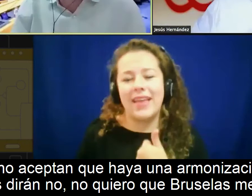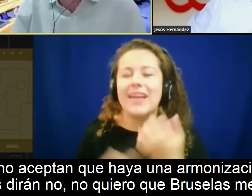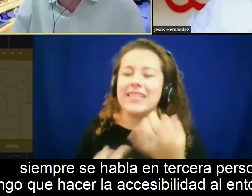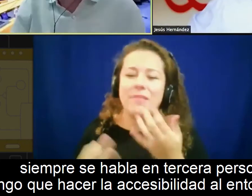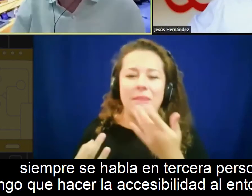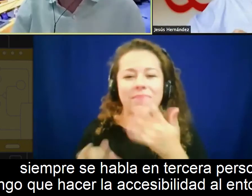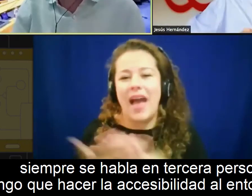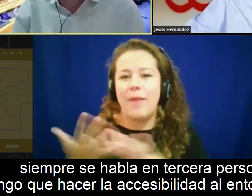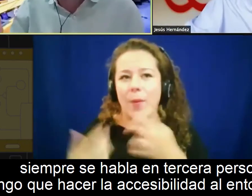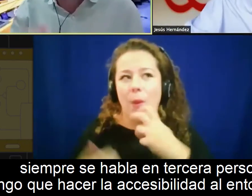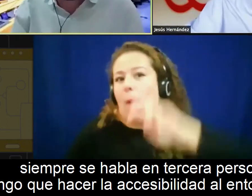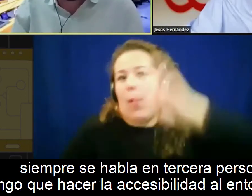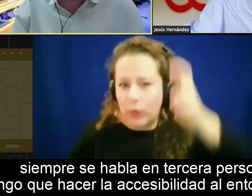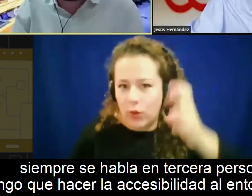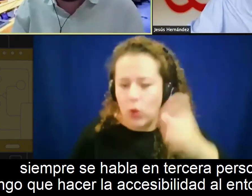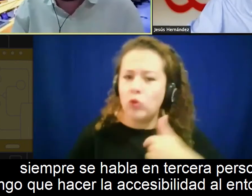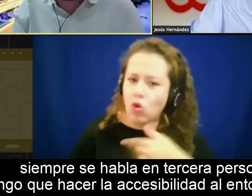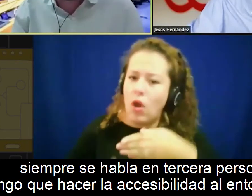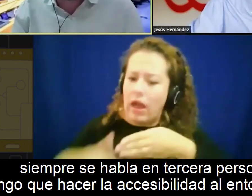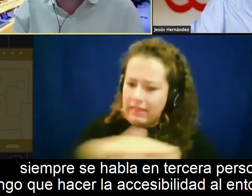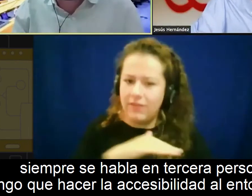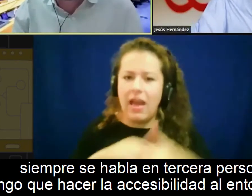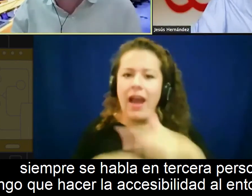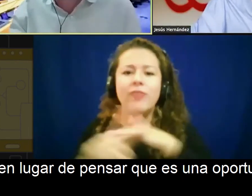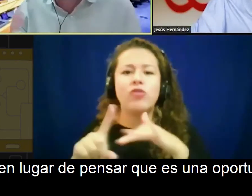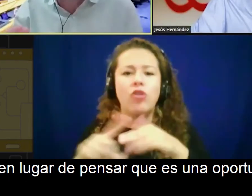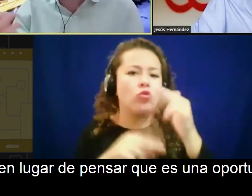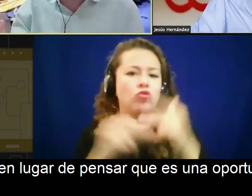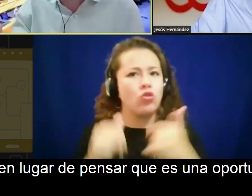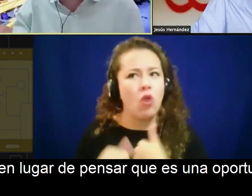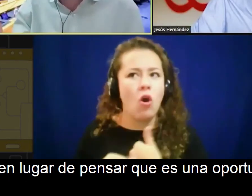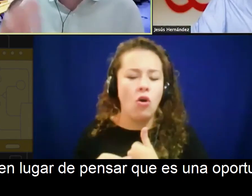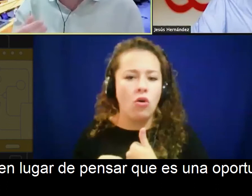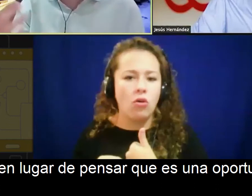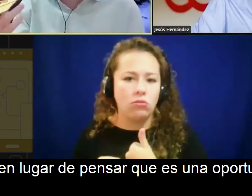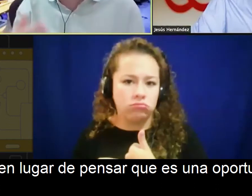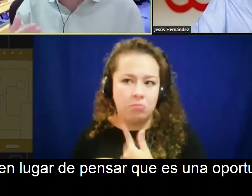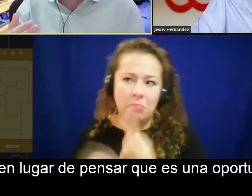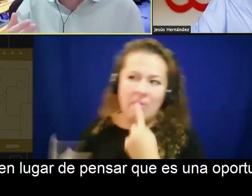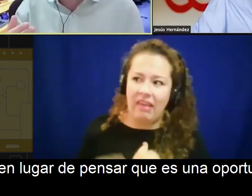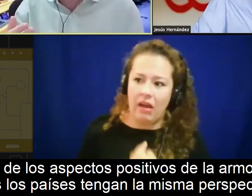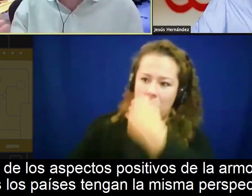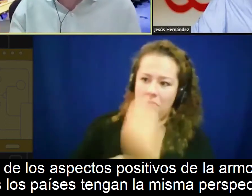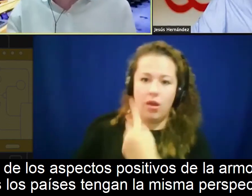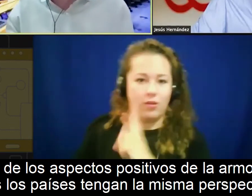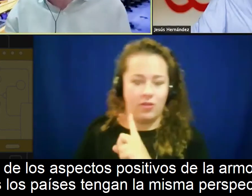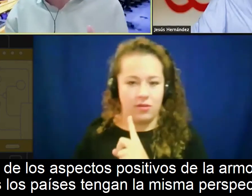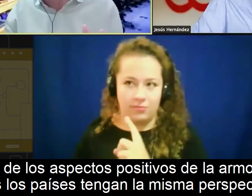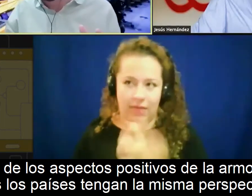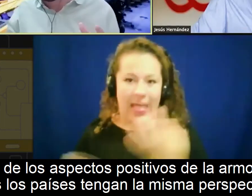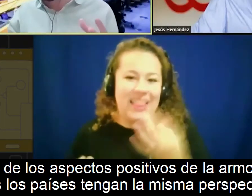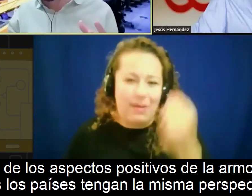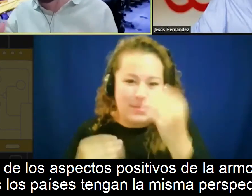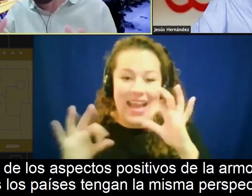persona, cómo tengo que hacer la accesibilidad al entorno construido, en lugar de pensar que es una oportunidad, porque una de las